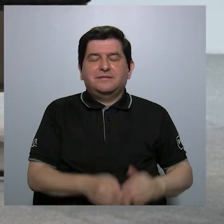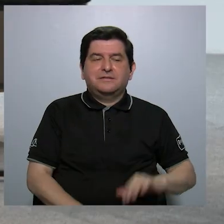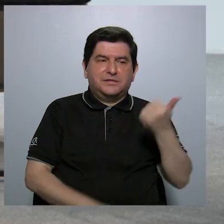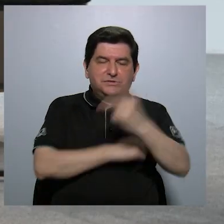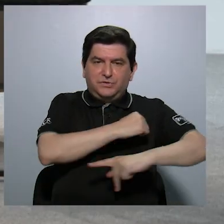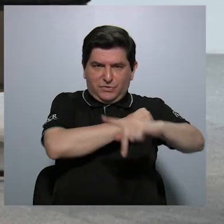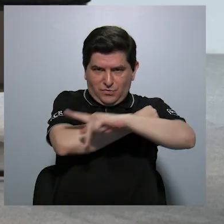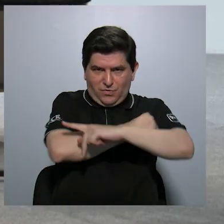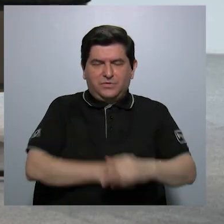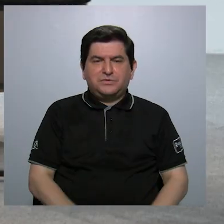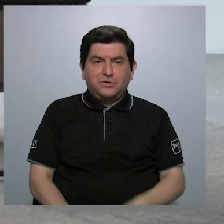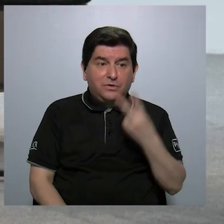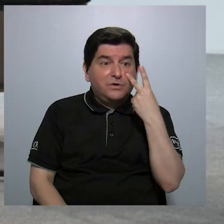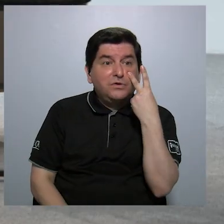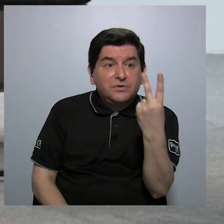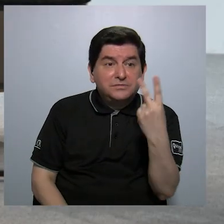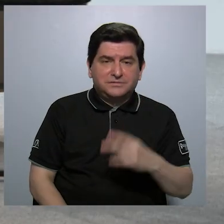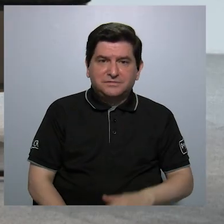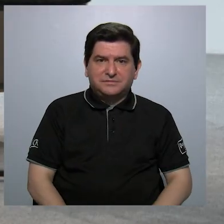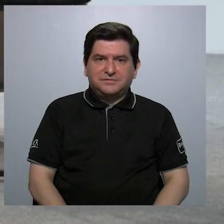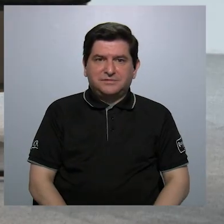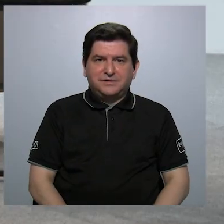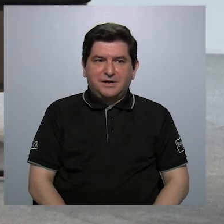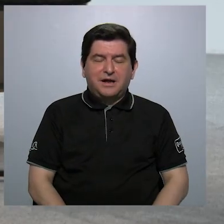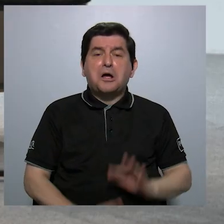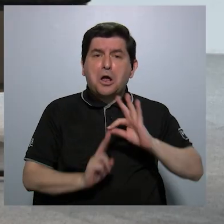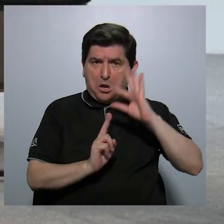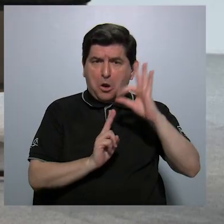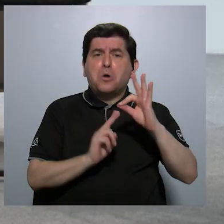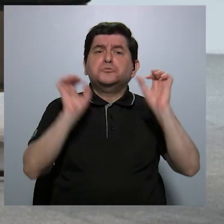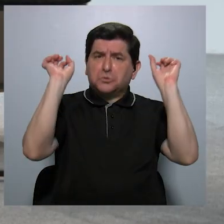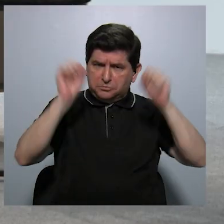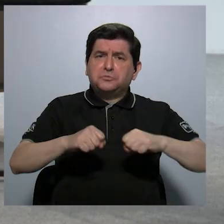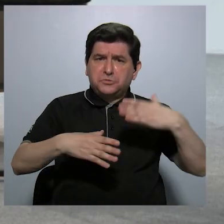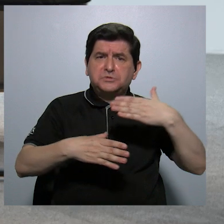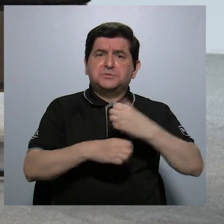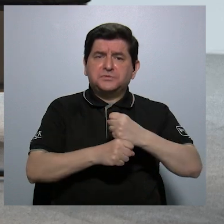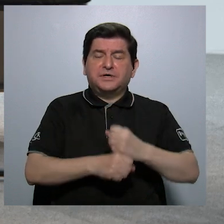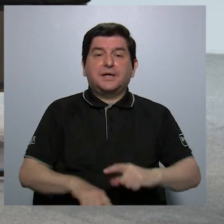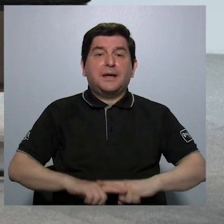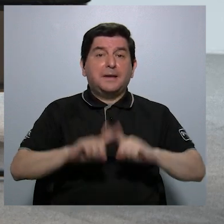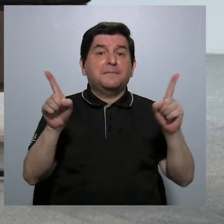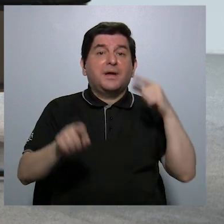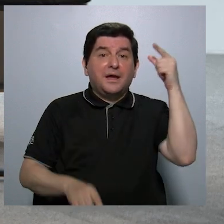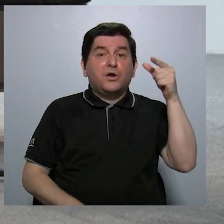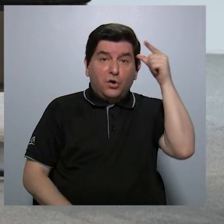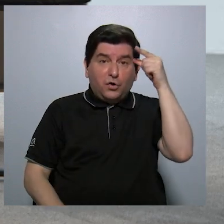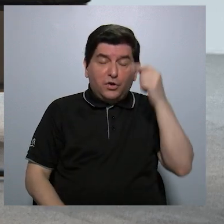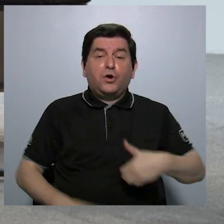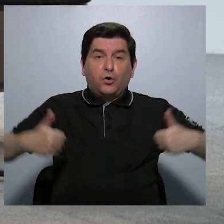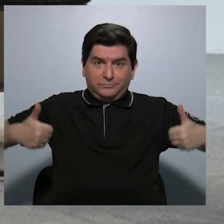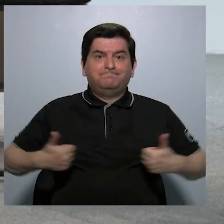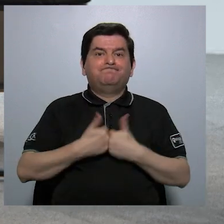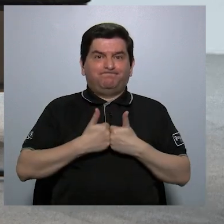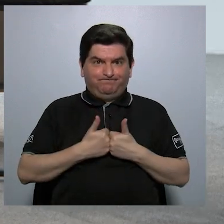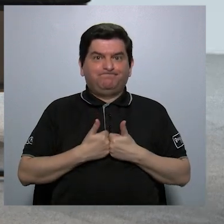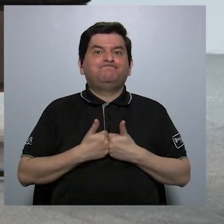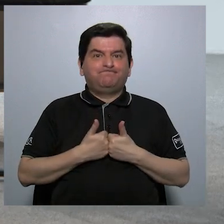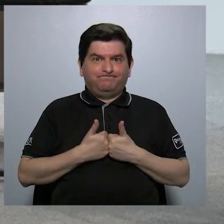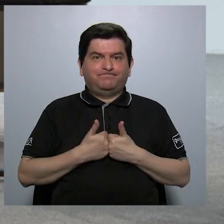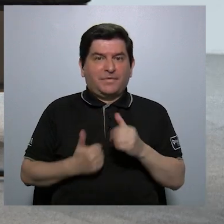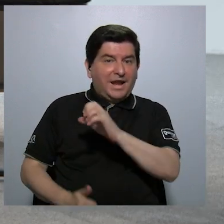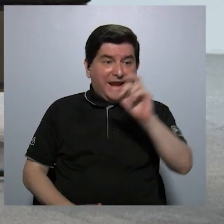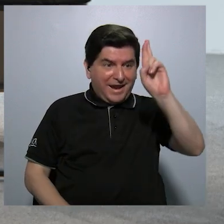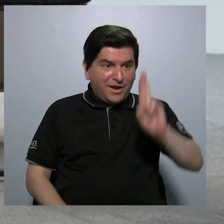en los cuales se ve que es una opción factible. Por supuesto, trae sus retos.